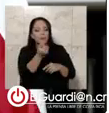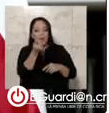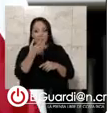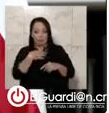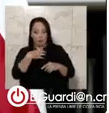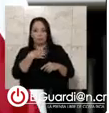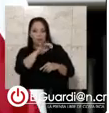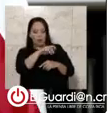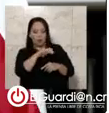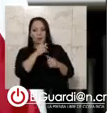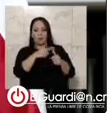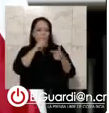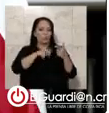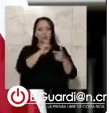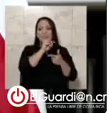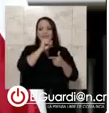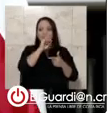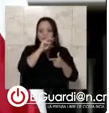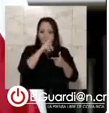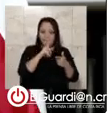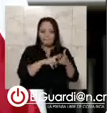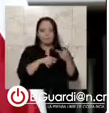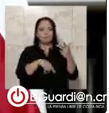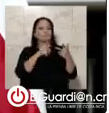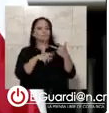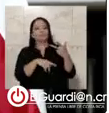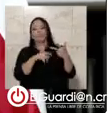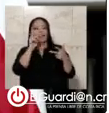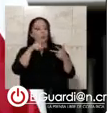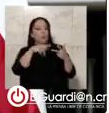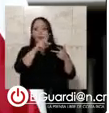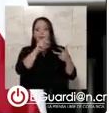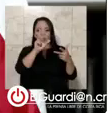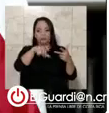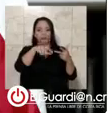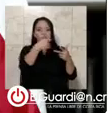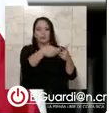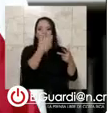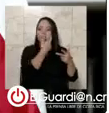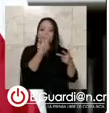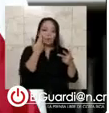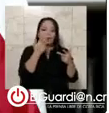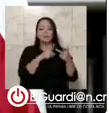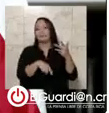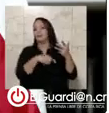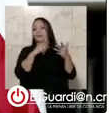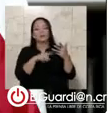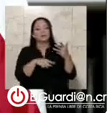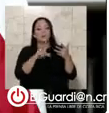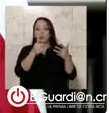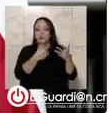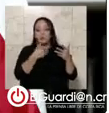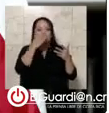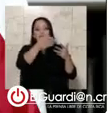pueda usar SIMPE, para que no pueda pagar con tarjeta de crédito en un restaurante, para que no tenga